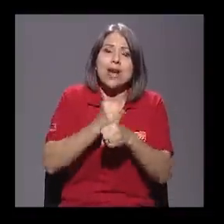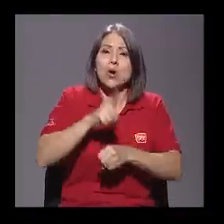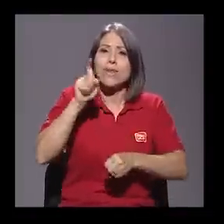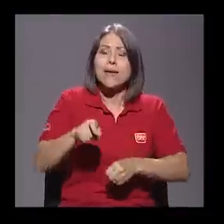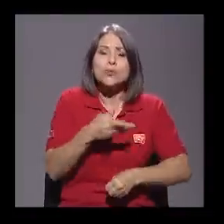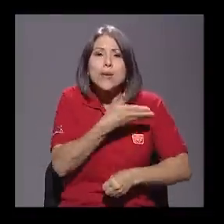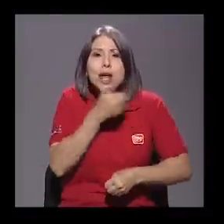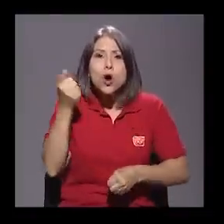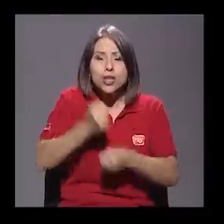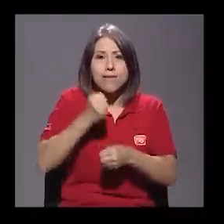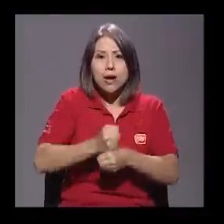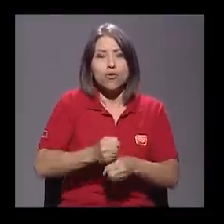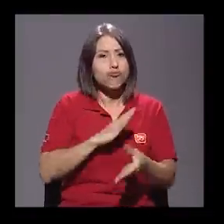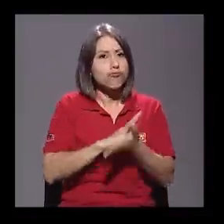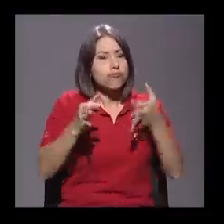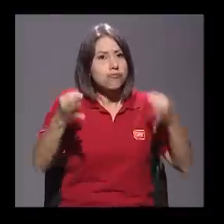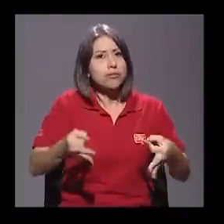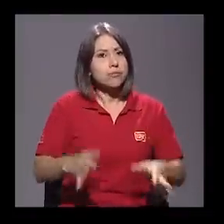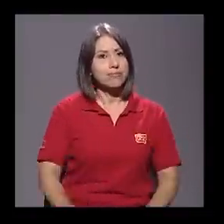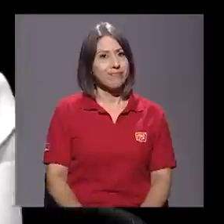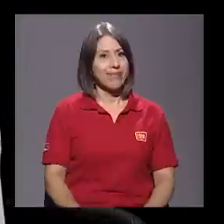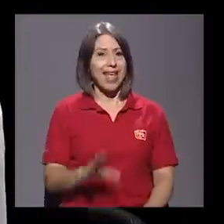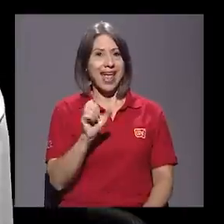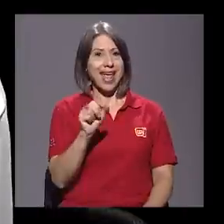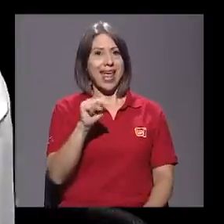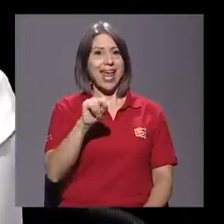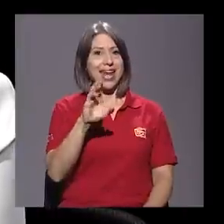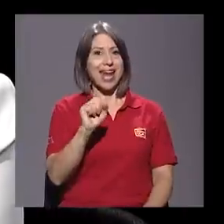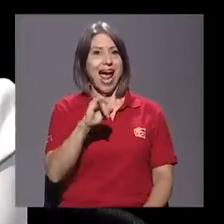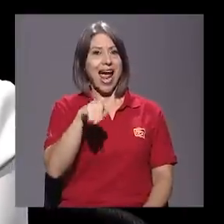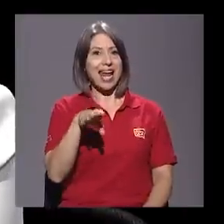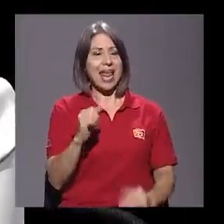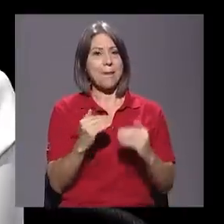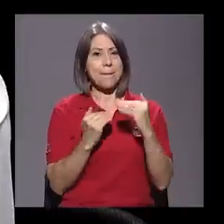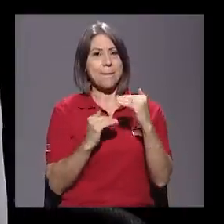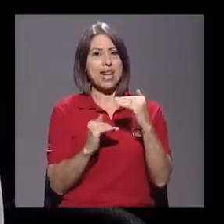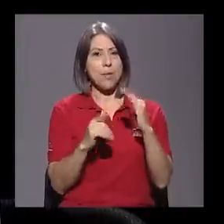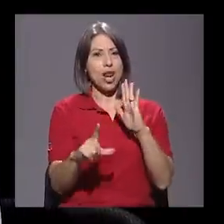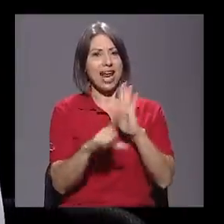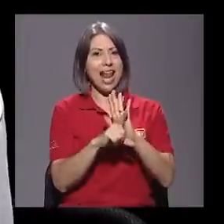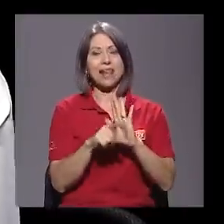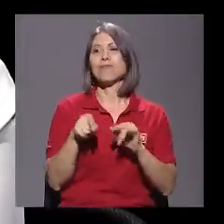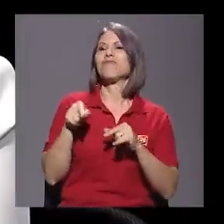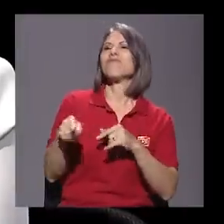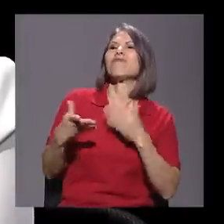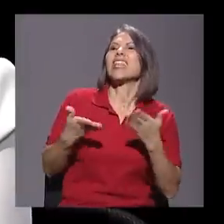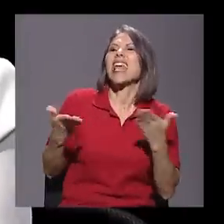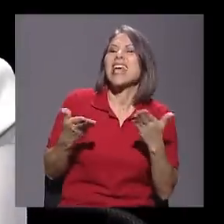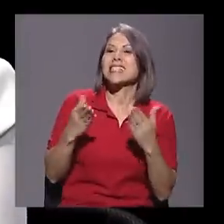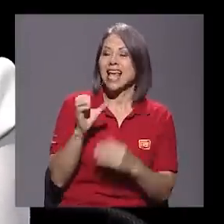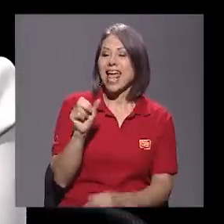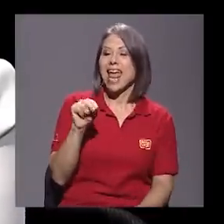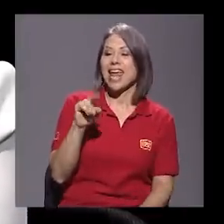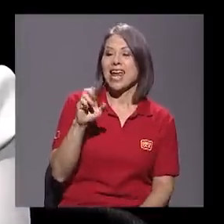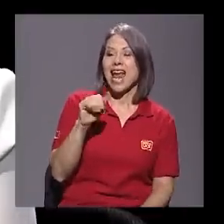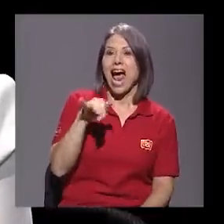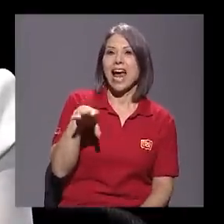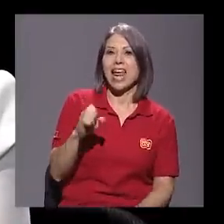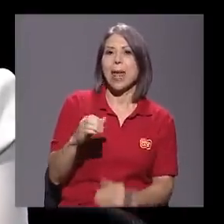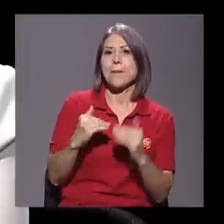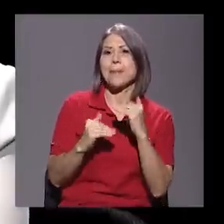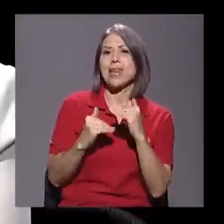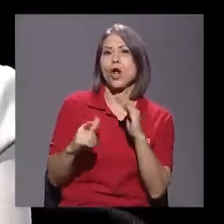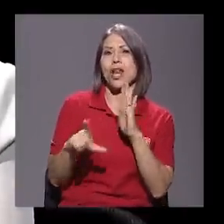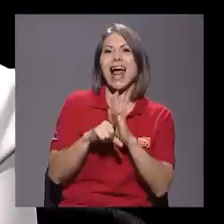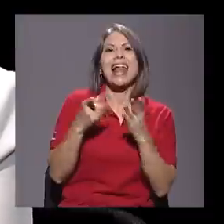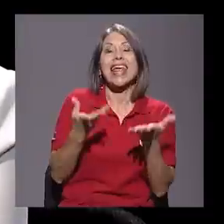Claro. Encaje mínimo legal. Bueno, el encaje mínimo legal es toda una discusión. Primero, ¿qué es? El encaje mínimo legal es una reserva obligatoria de